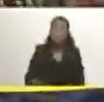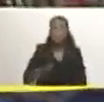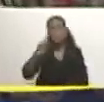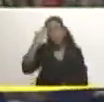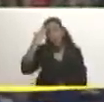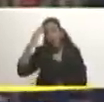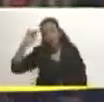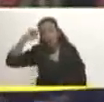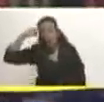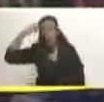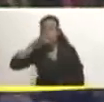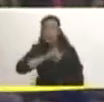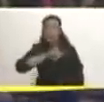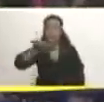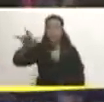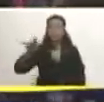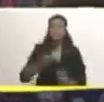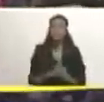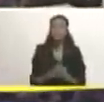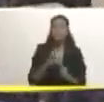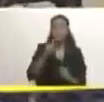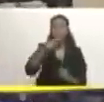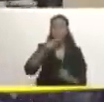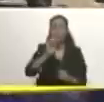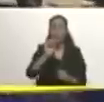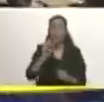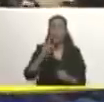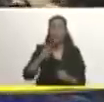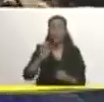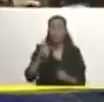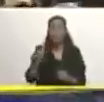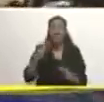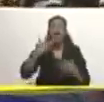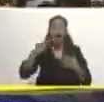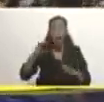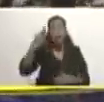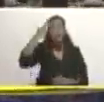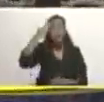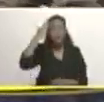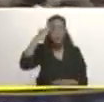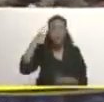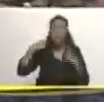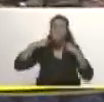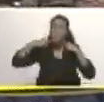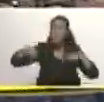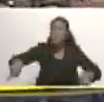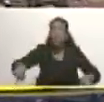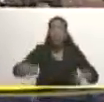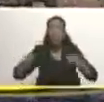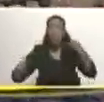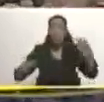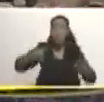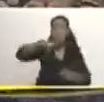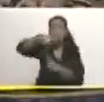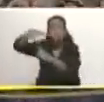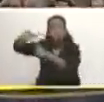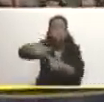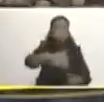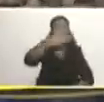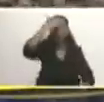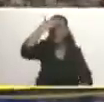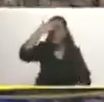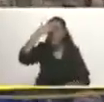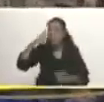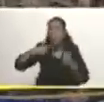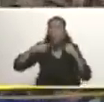Sabino, piloto militar del Sukhoi 30 MK2, que aún sabiéndose perdido por el desperfecto del motor, agotó